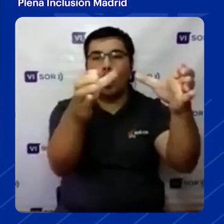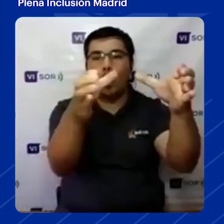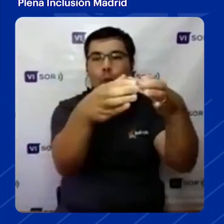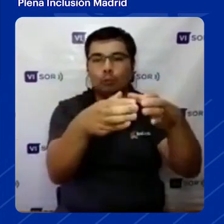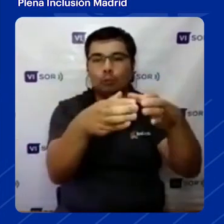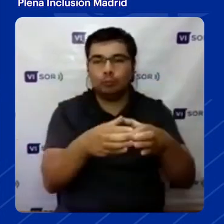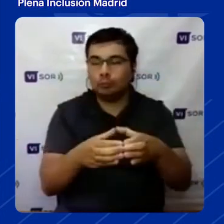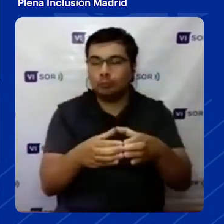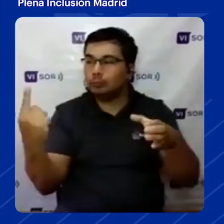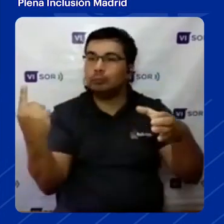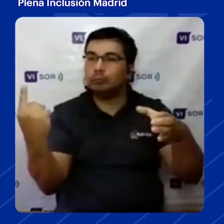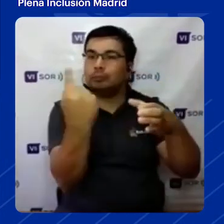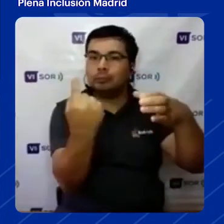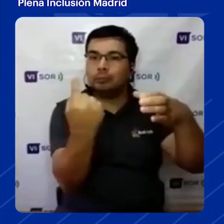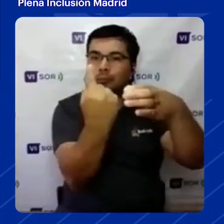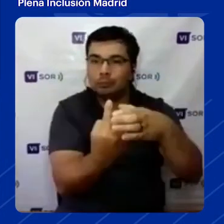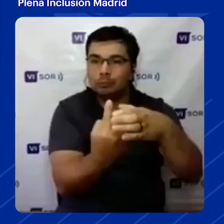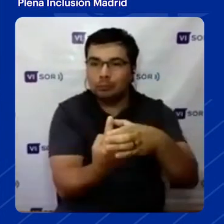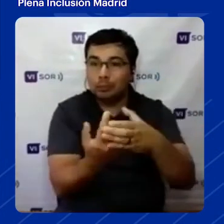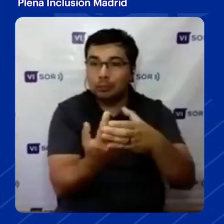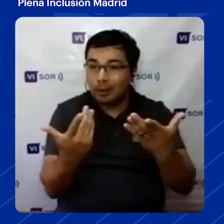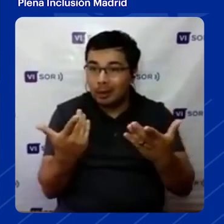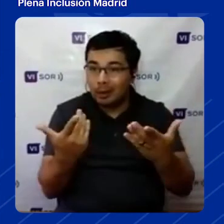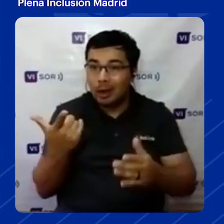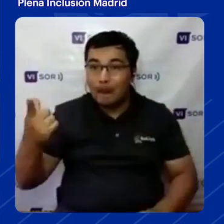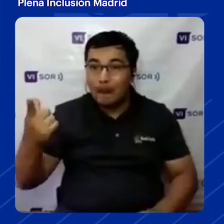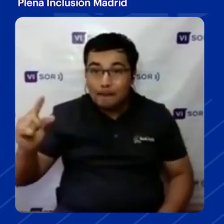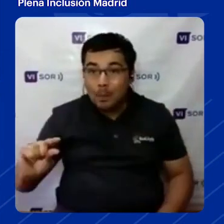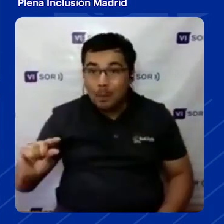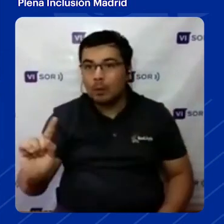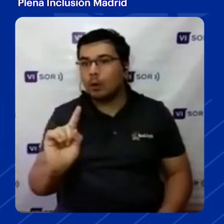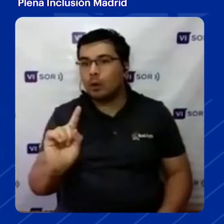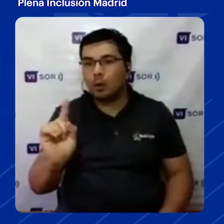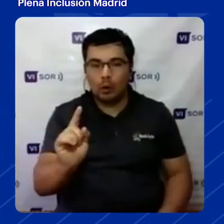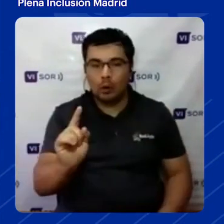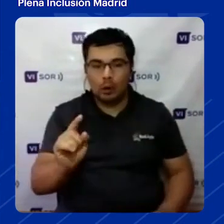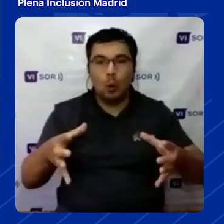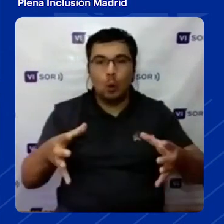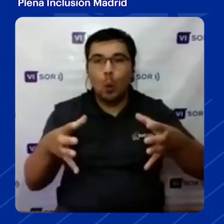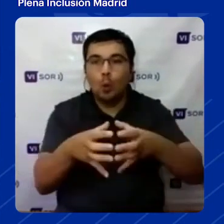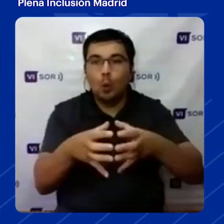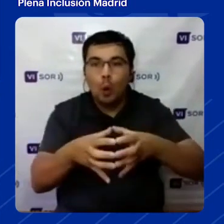minorías, estamos hablando de un grupo muy relevante de población.